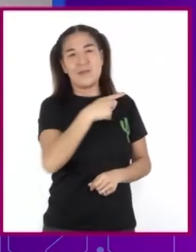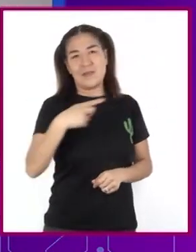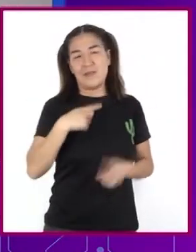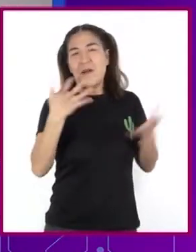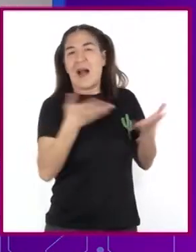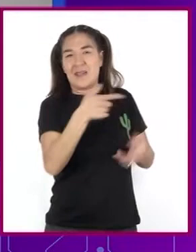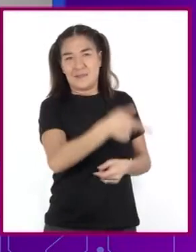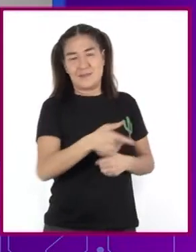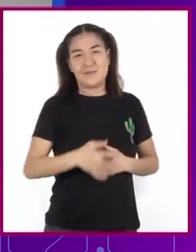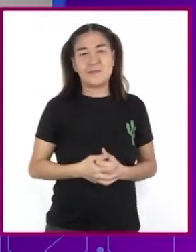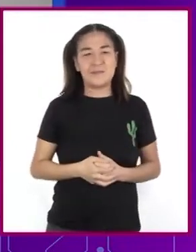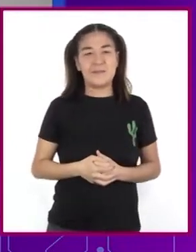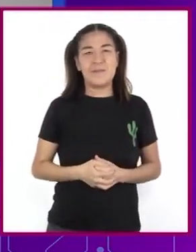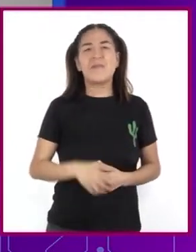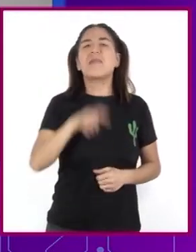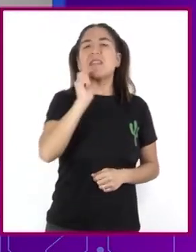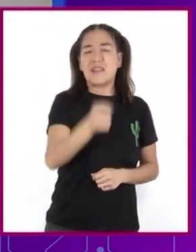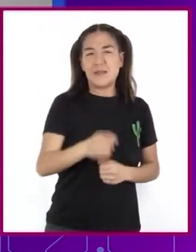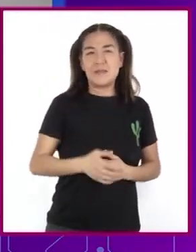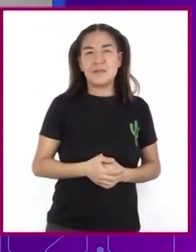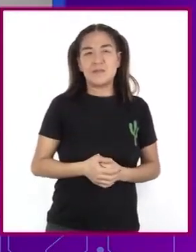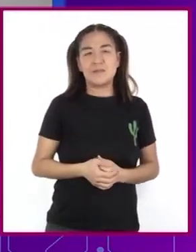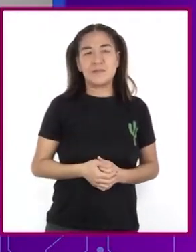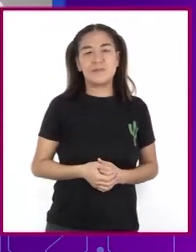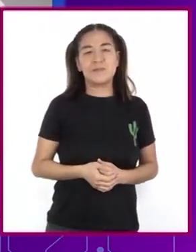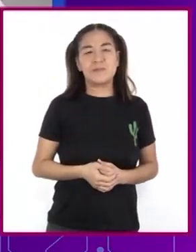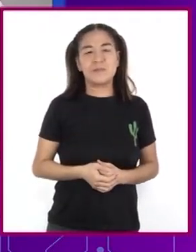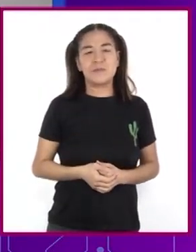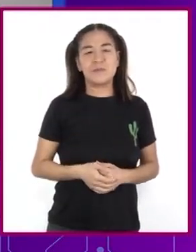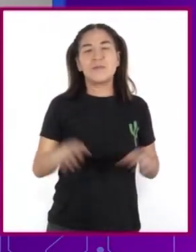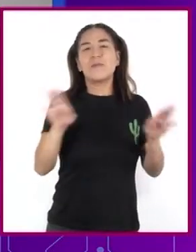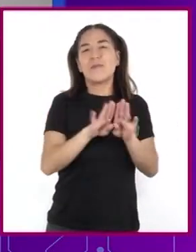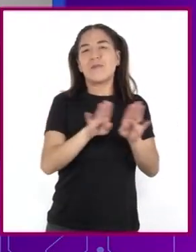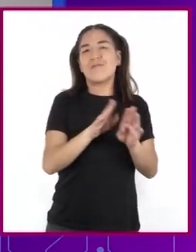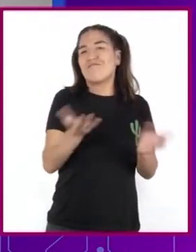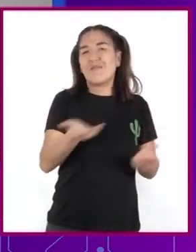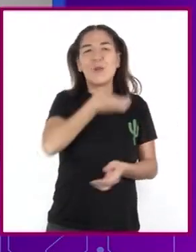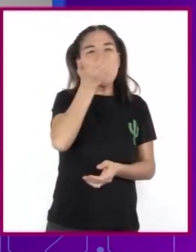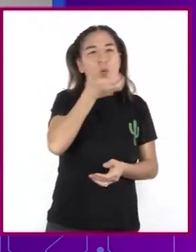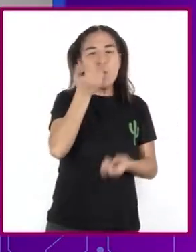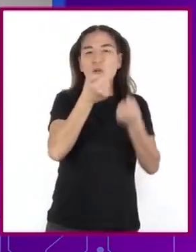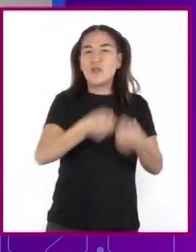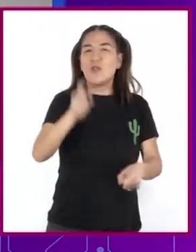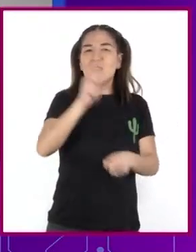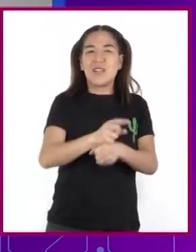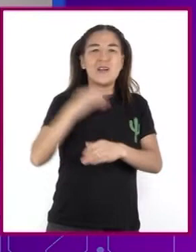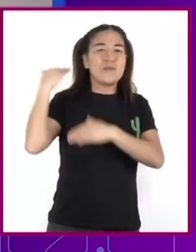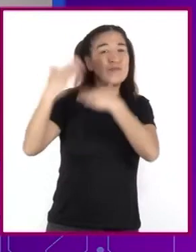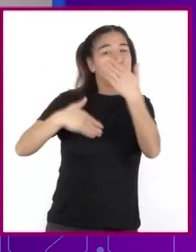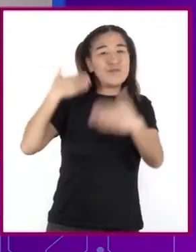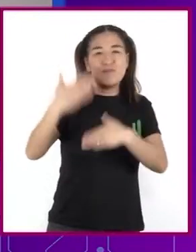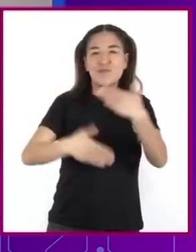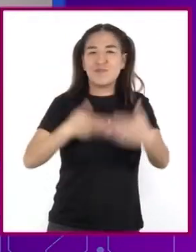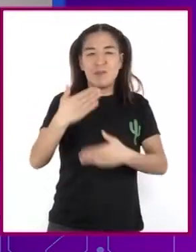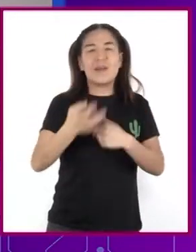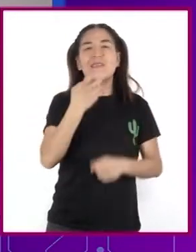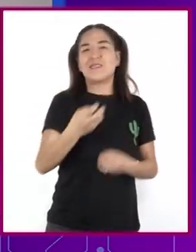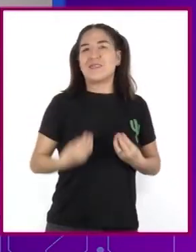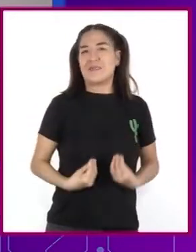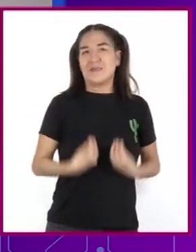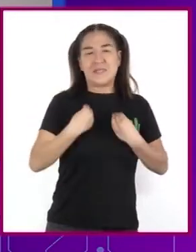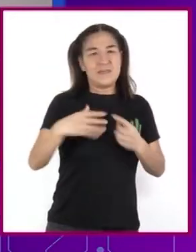hombre. Esto pues es básicamente una construcción social que hemos proyectado en todos los aspectos de la